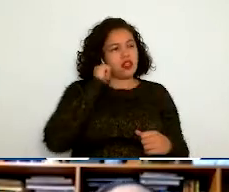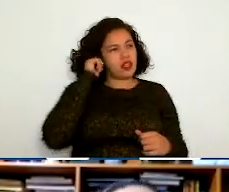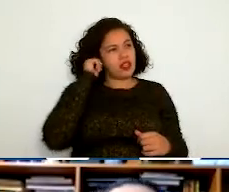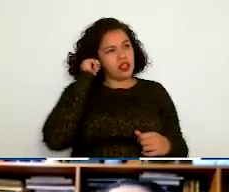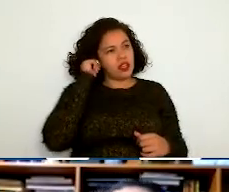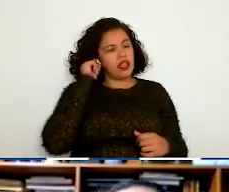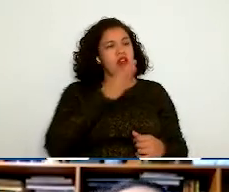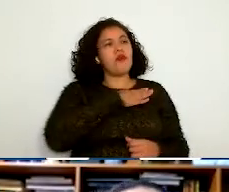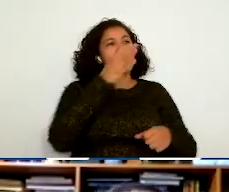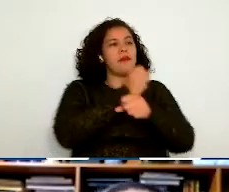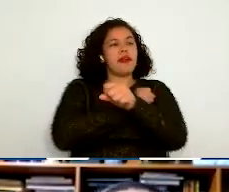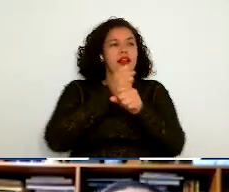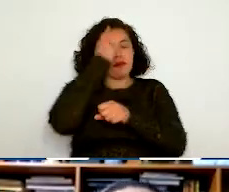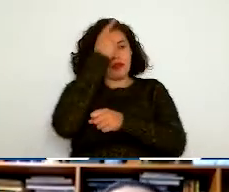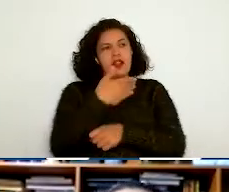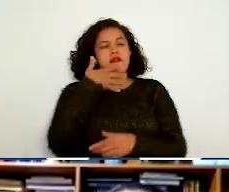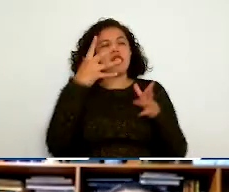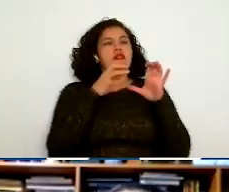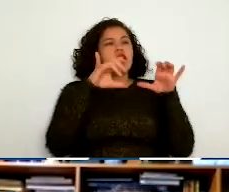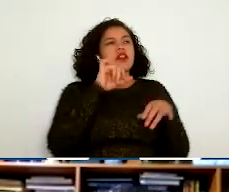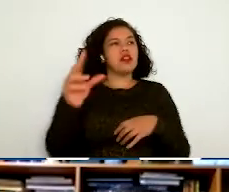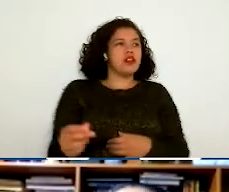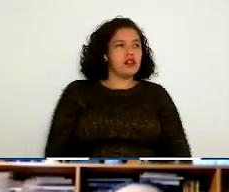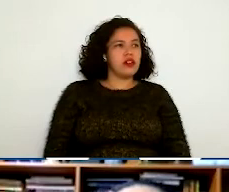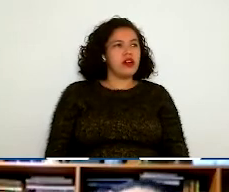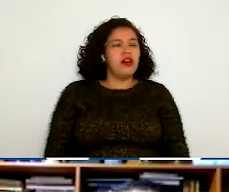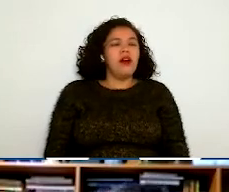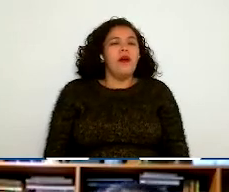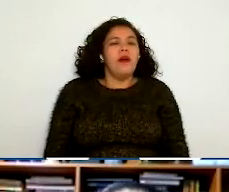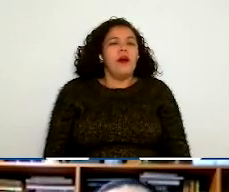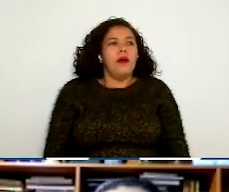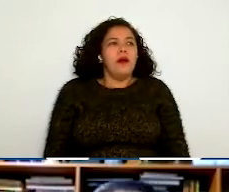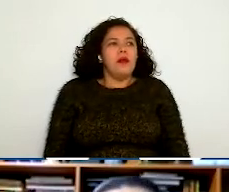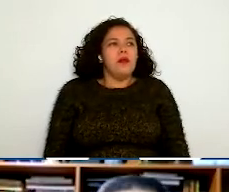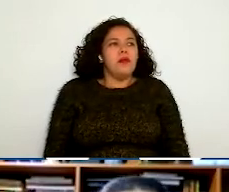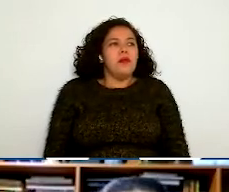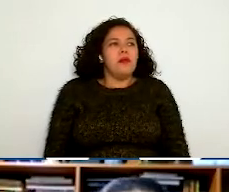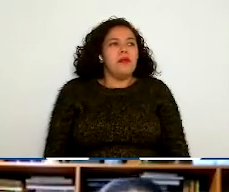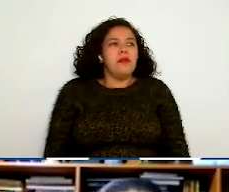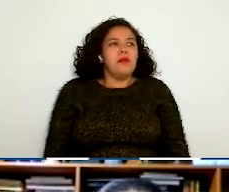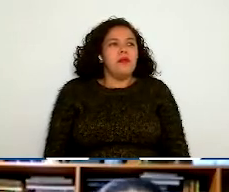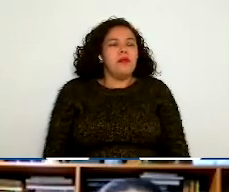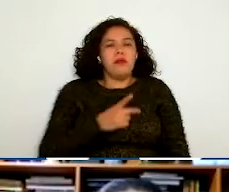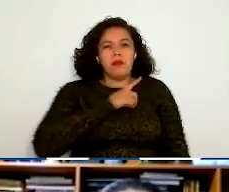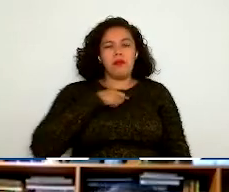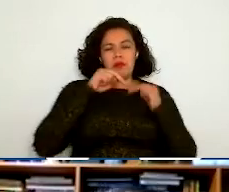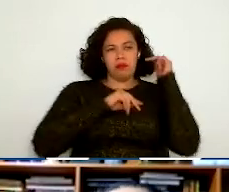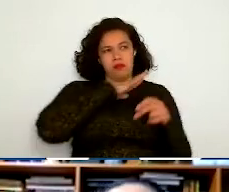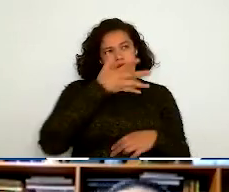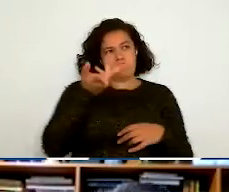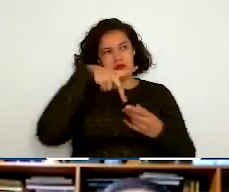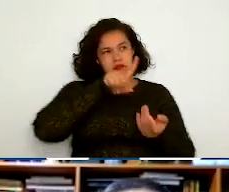buena práctica de calidad o no, sino tiene que ver a nivel general con la institución, ¿no?